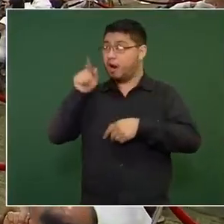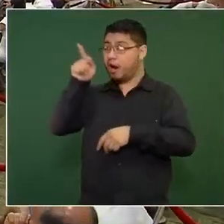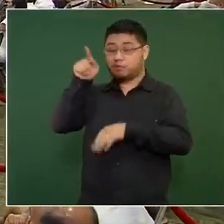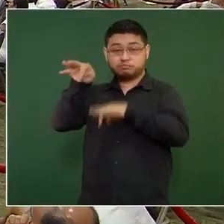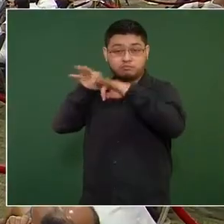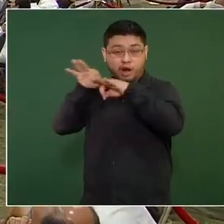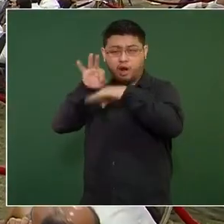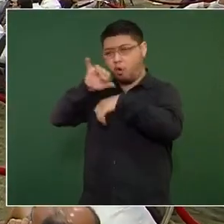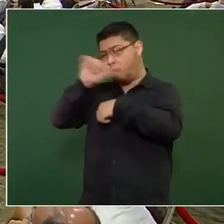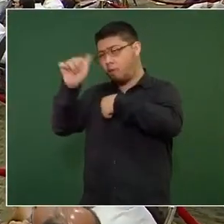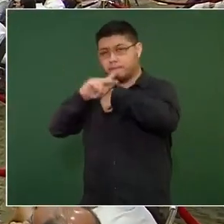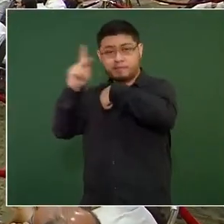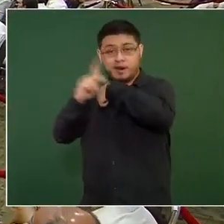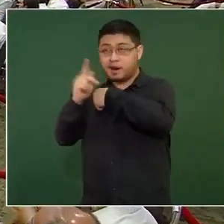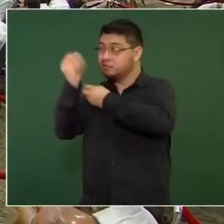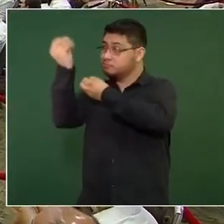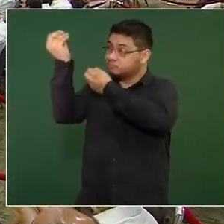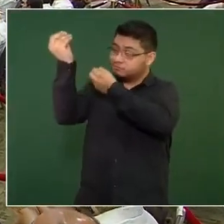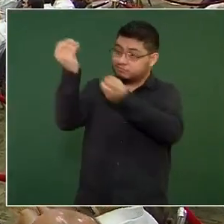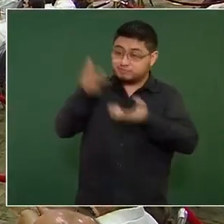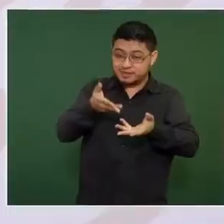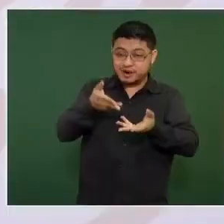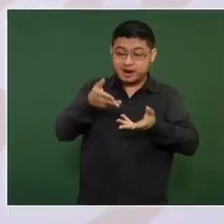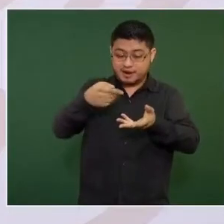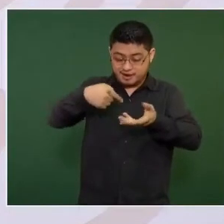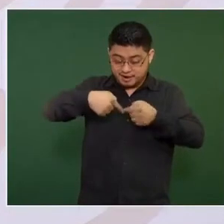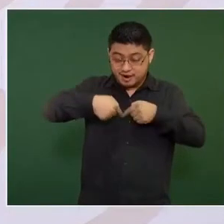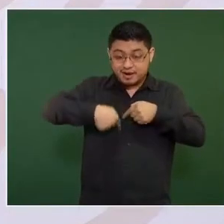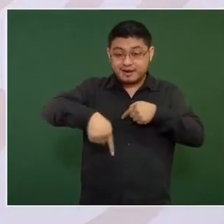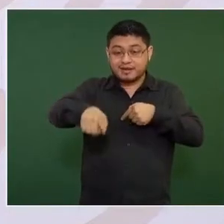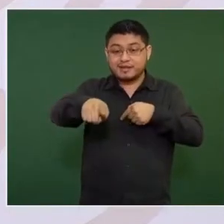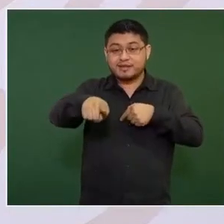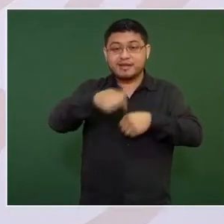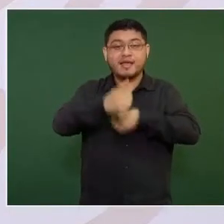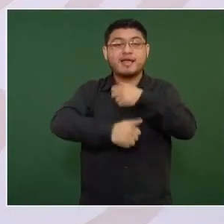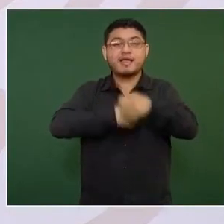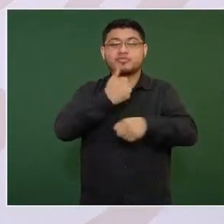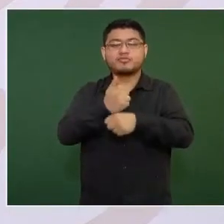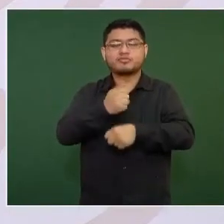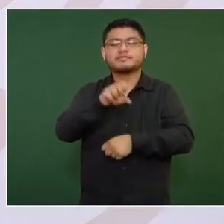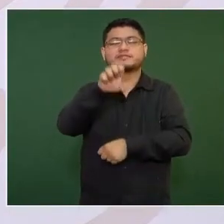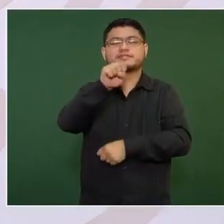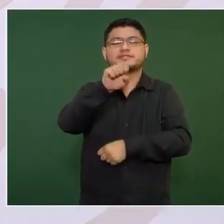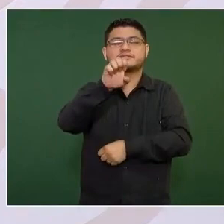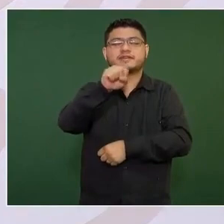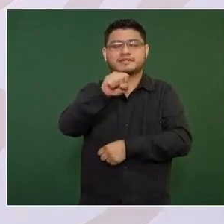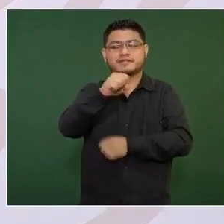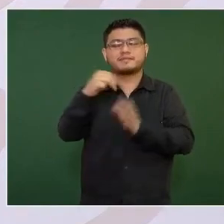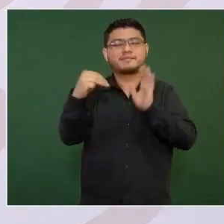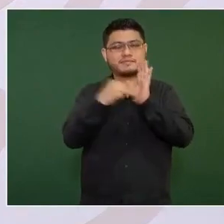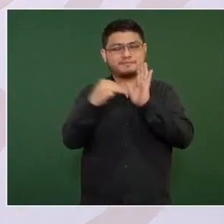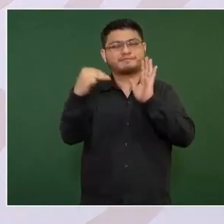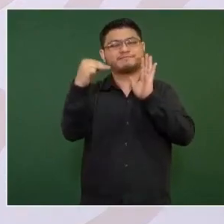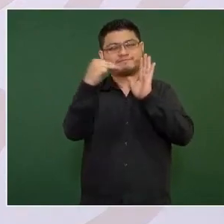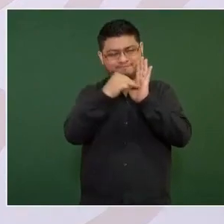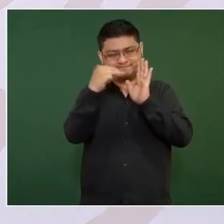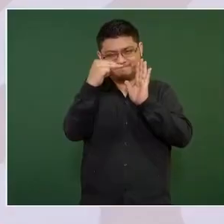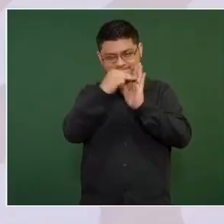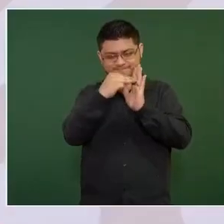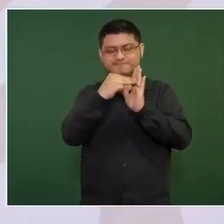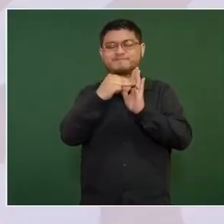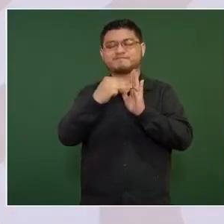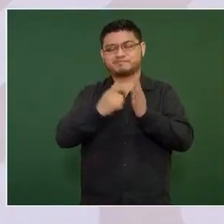familiares, este año superará los 60 mil millones de dólares, cifra